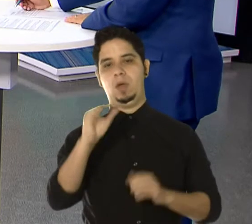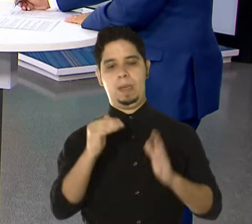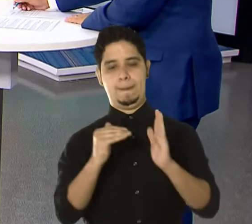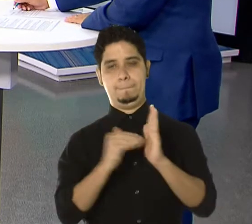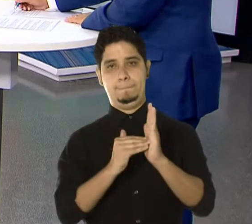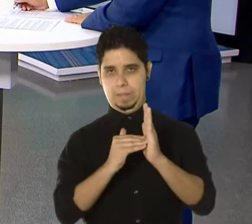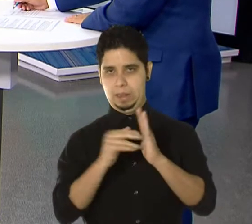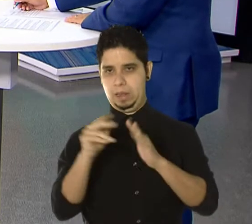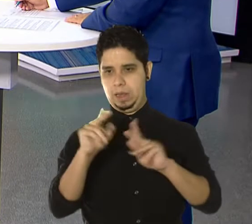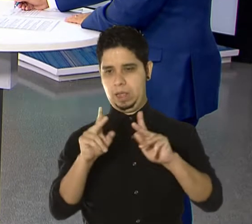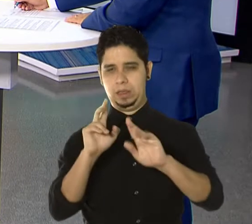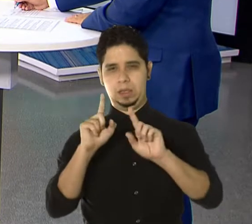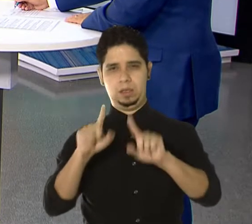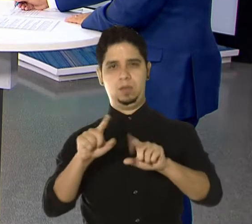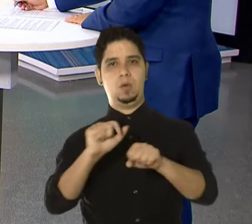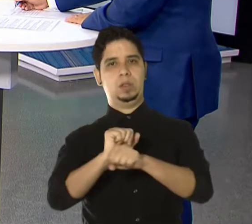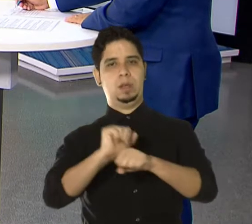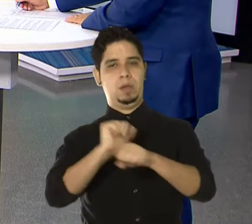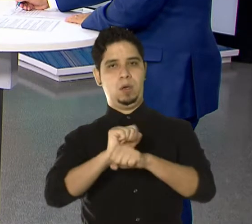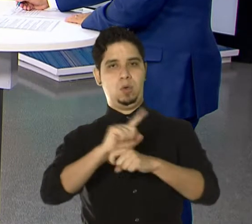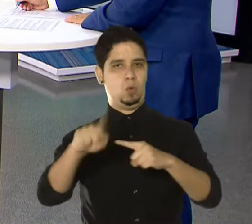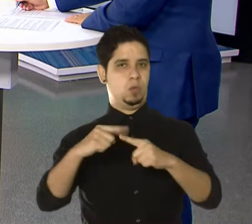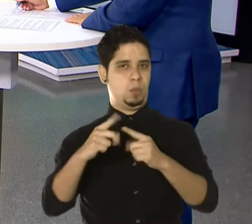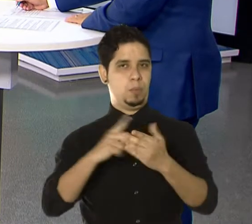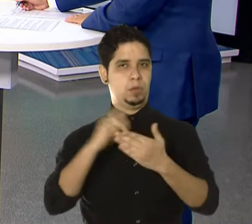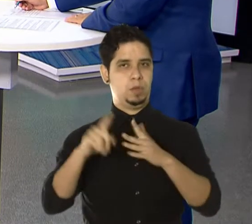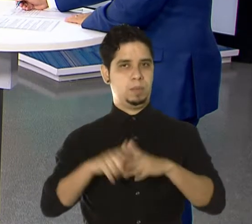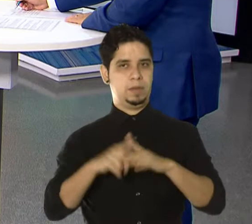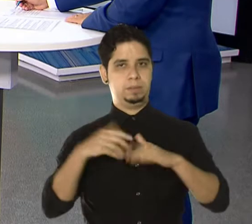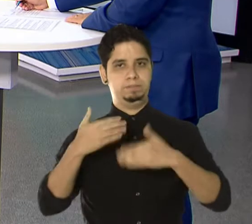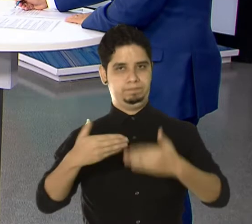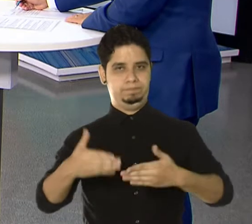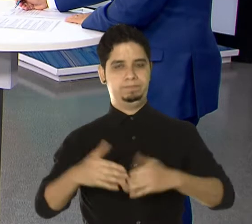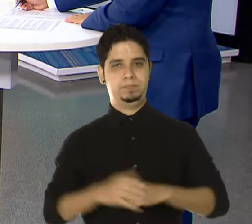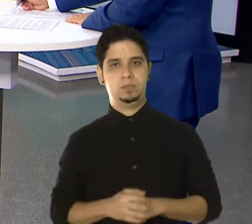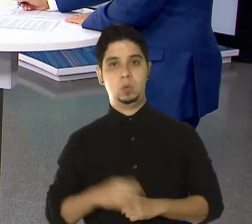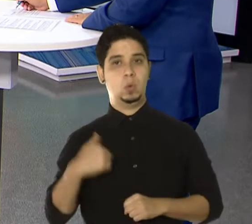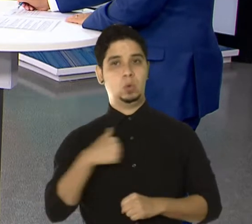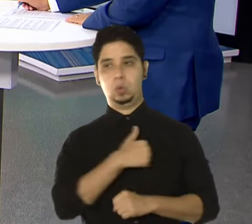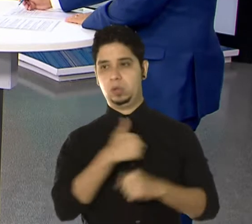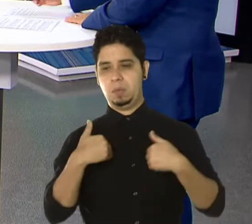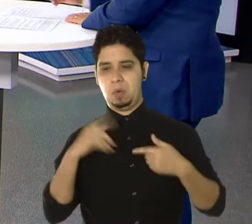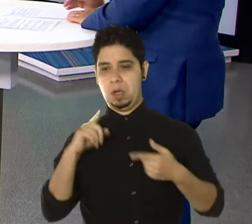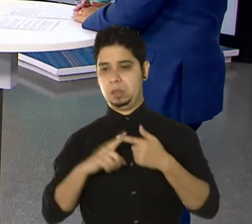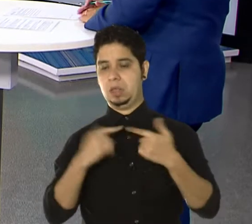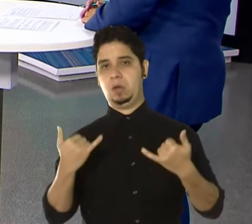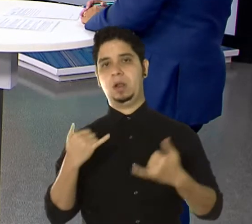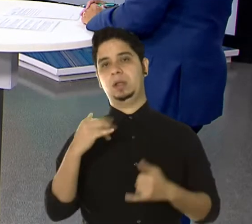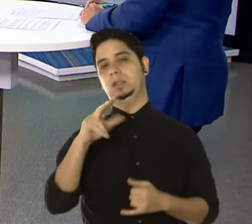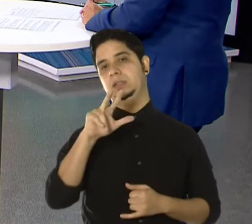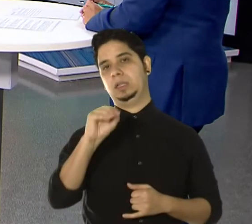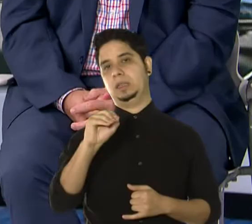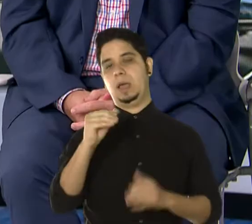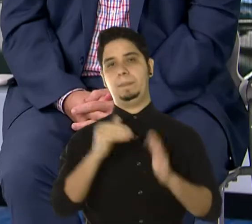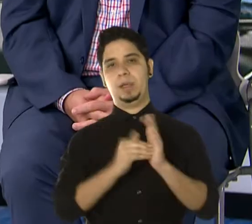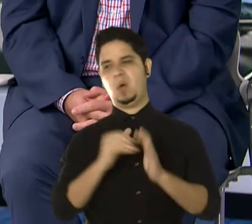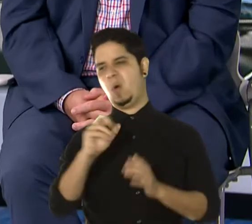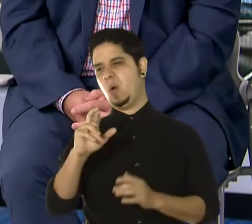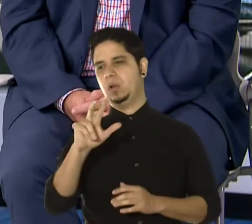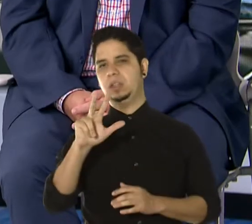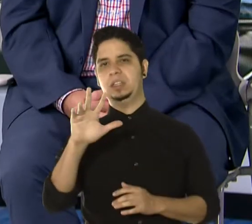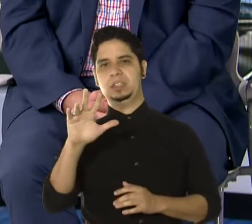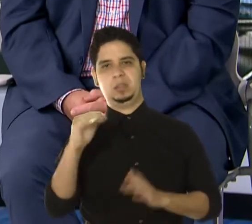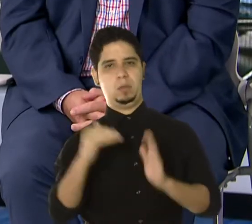industria de construcción cuando estos proyectos estén corriendo. Y básicamente lo que tenemos son 30,000, 35. Hay una diferencia de unos 50,